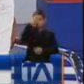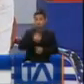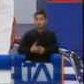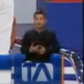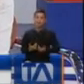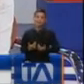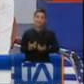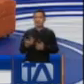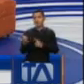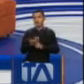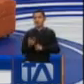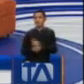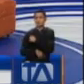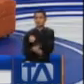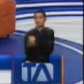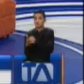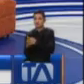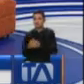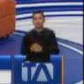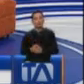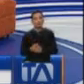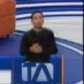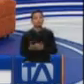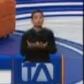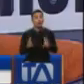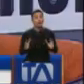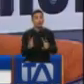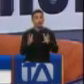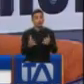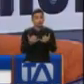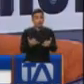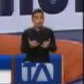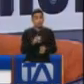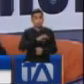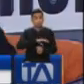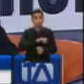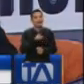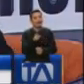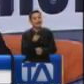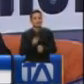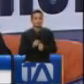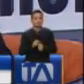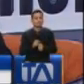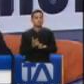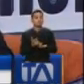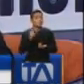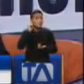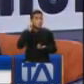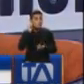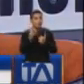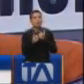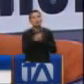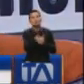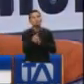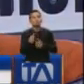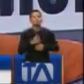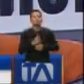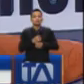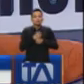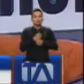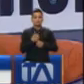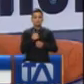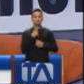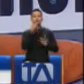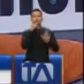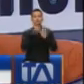termina siendo castigado. Justamente lo que buscamos con el programa que hemos implementado en el municipio es eso, el poder darles a las mujeres un espacio seguro para atreverse